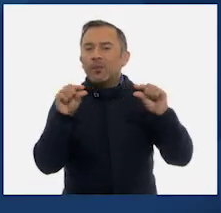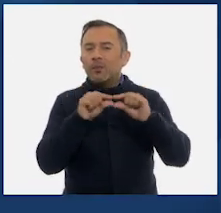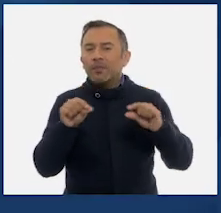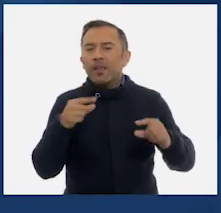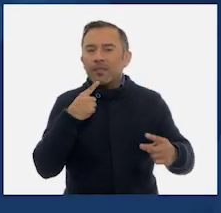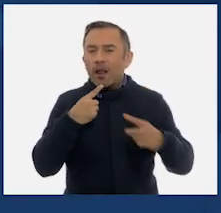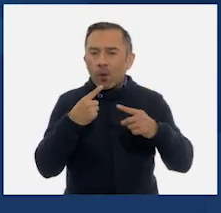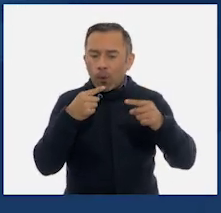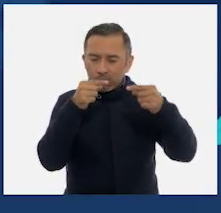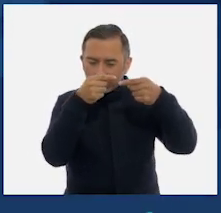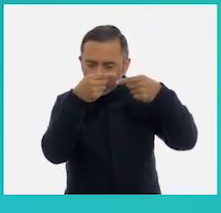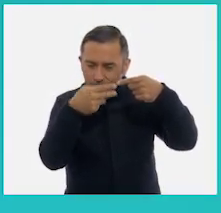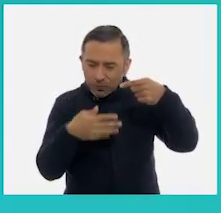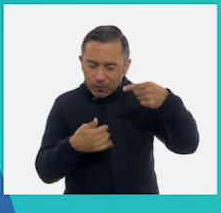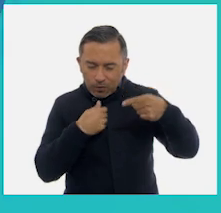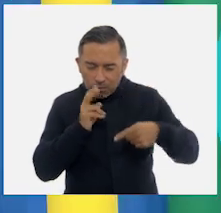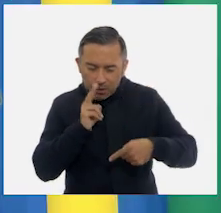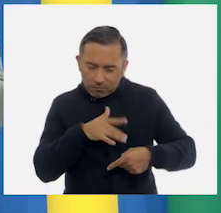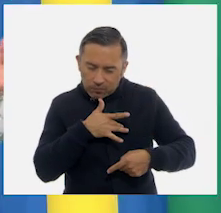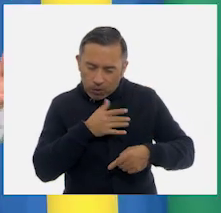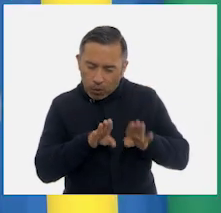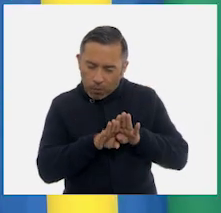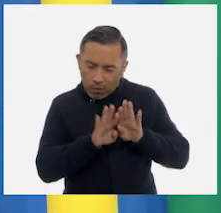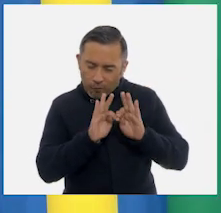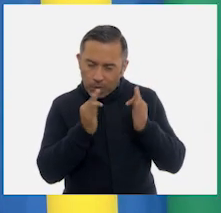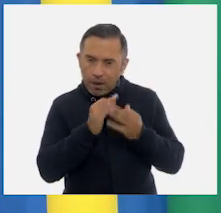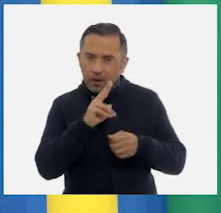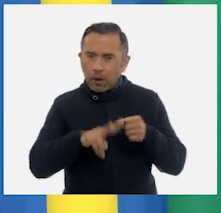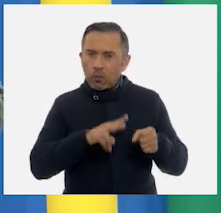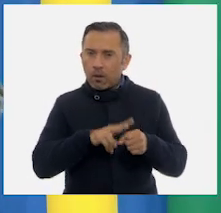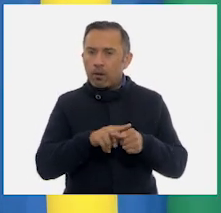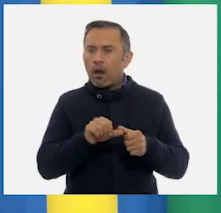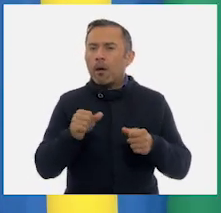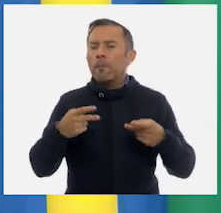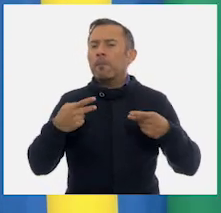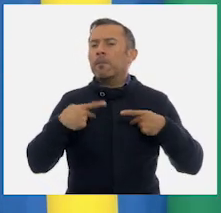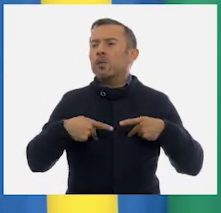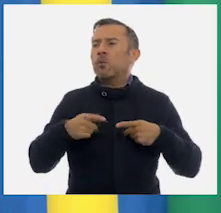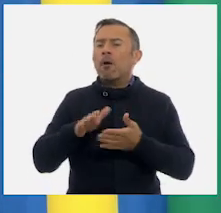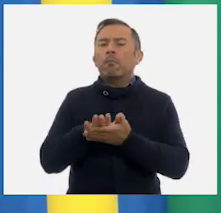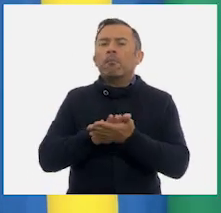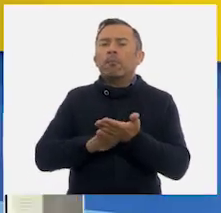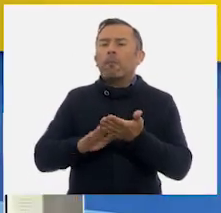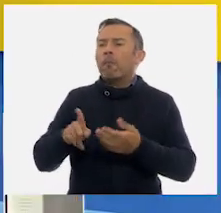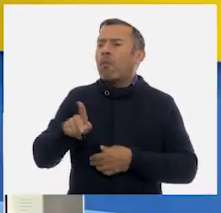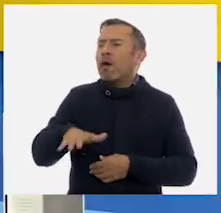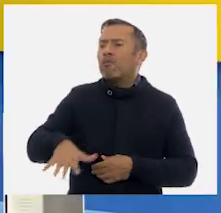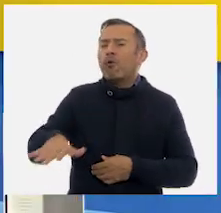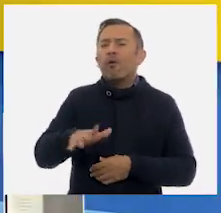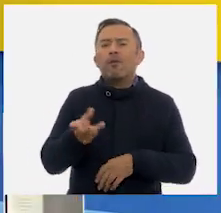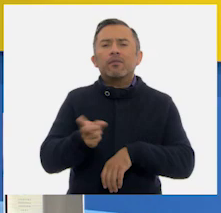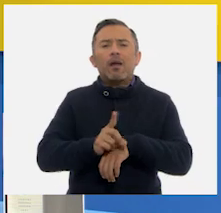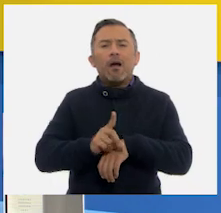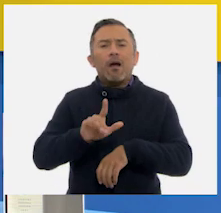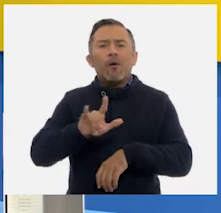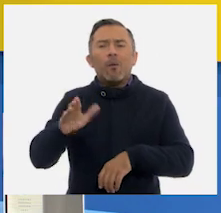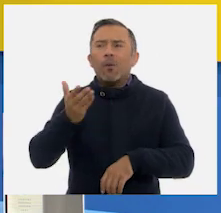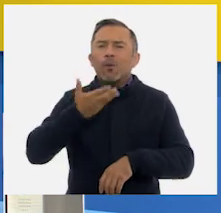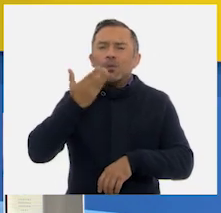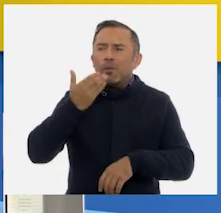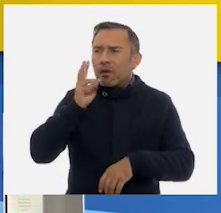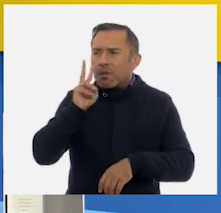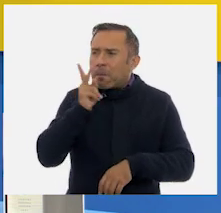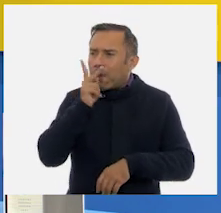forma, y de una forma pues más cercana a cómo habla la gente del pueblo en su día a día. Así es, María. ¿Qué